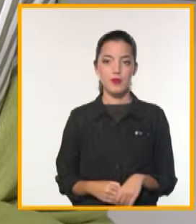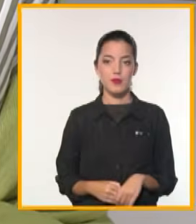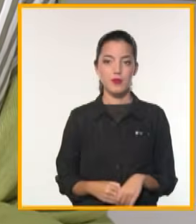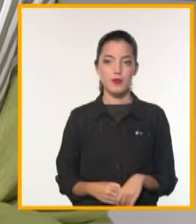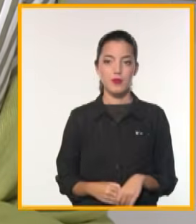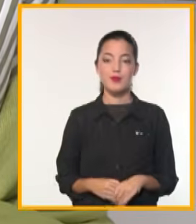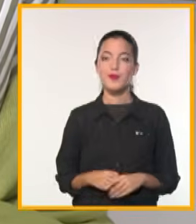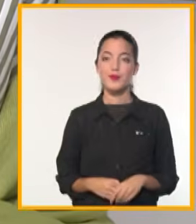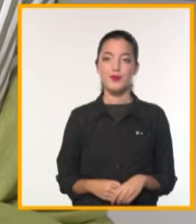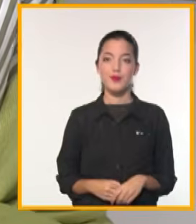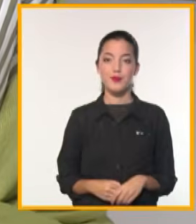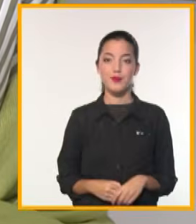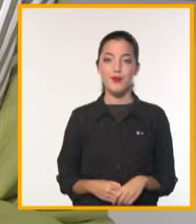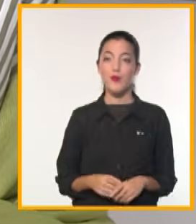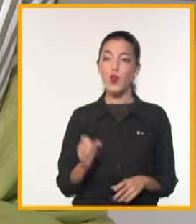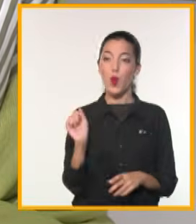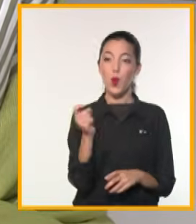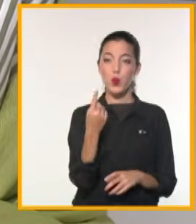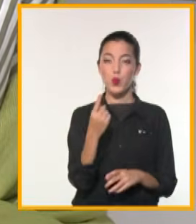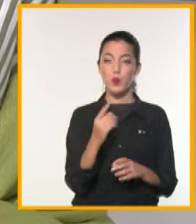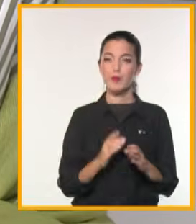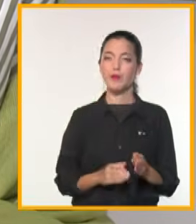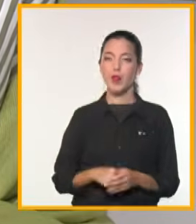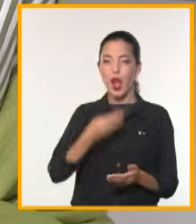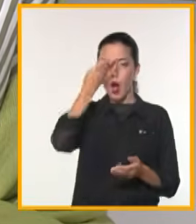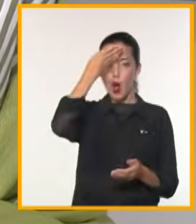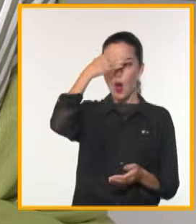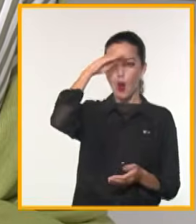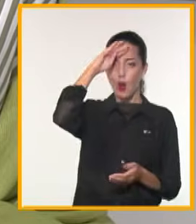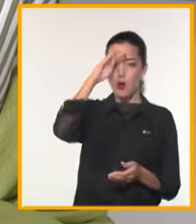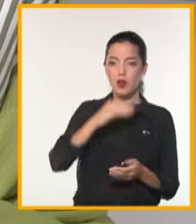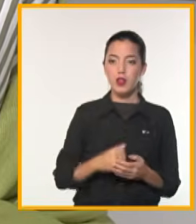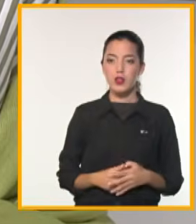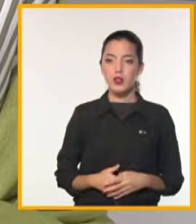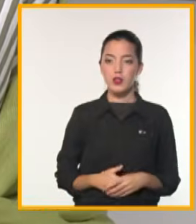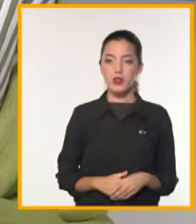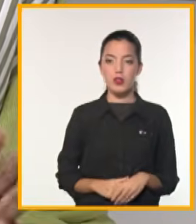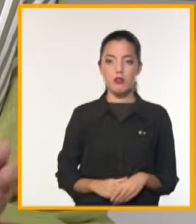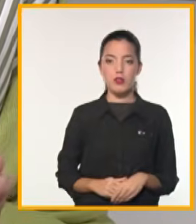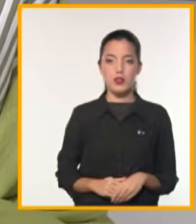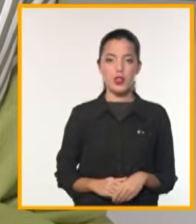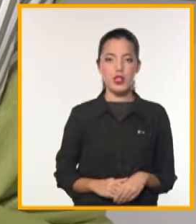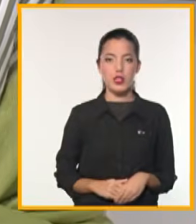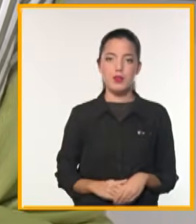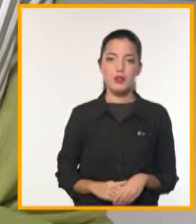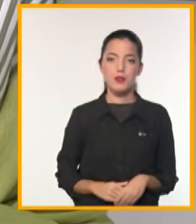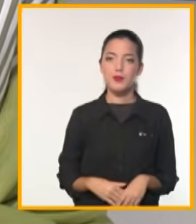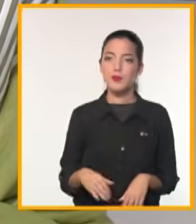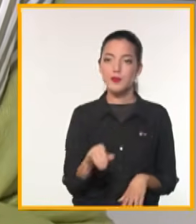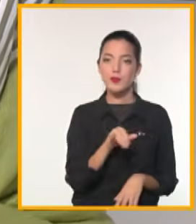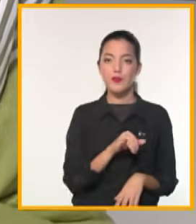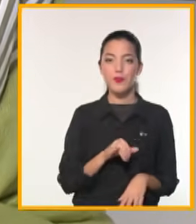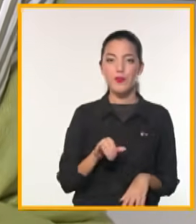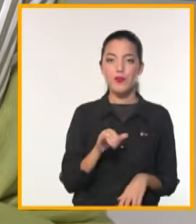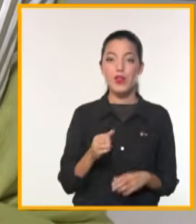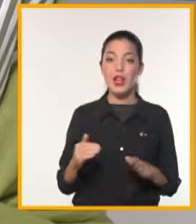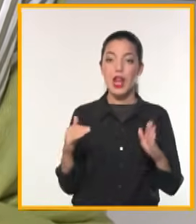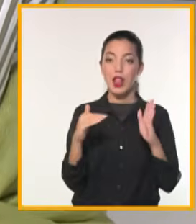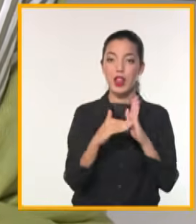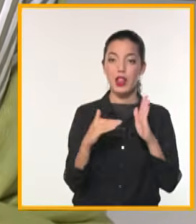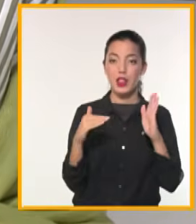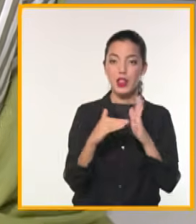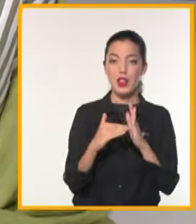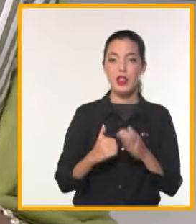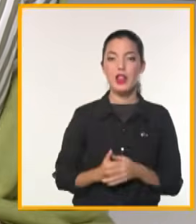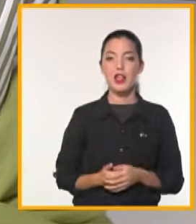que hay uno solo en Cuba, como para uno saber a quién se refiere. De todas maneras, esta tarde yo les voy a